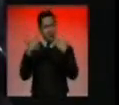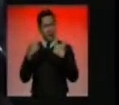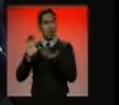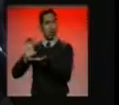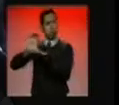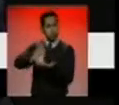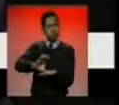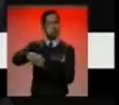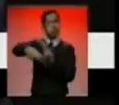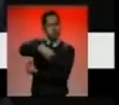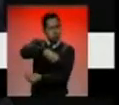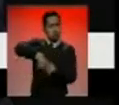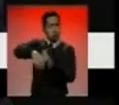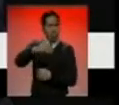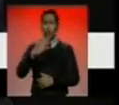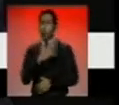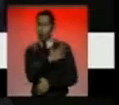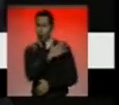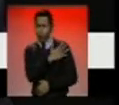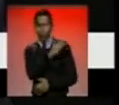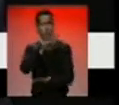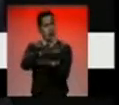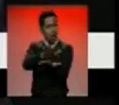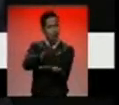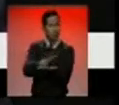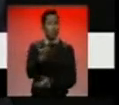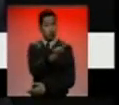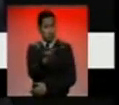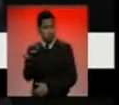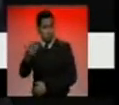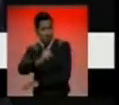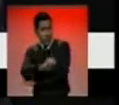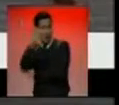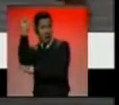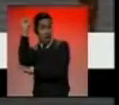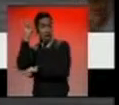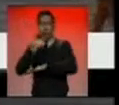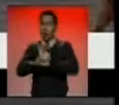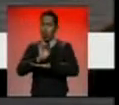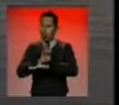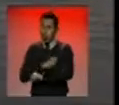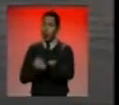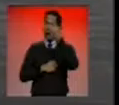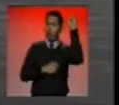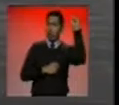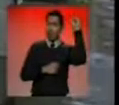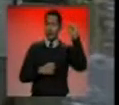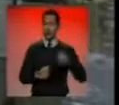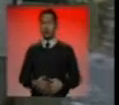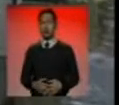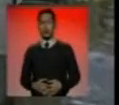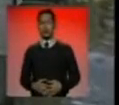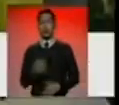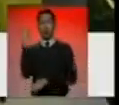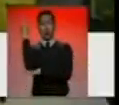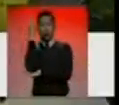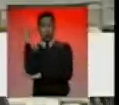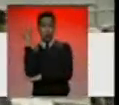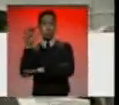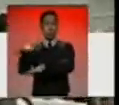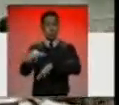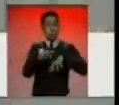confianza. Va a haber un ganar-ganar. Van a ganar ustedes y vamos a ganar nosotros. Visitó a la agroindustria, recursos